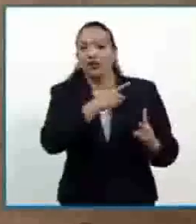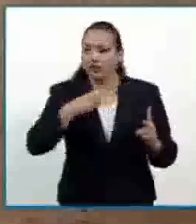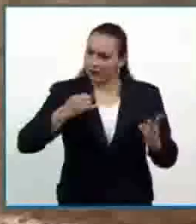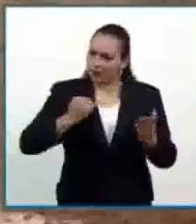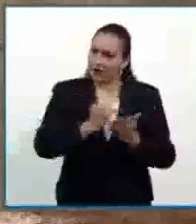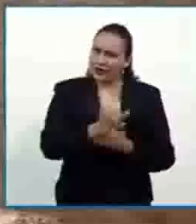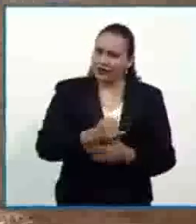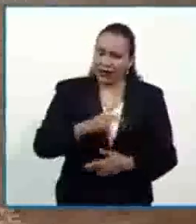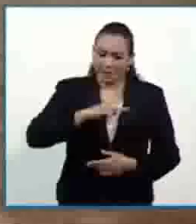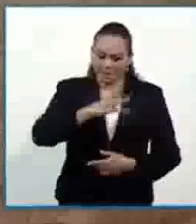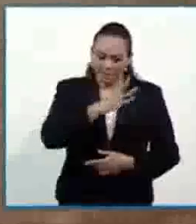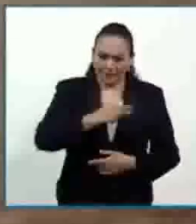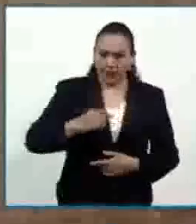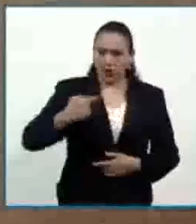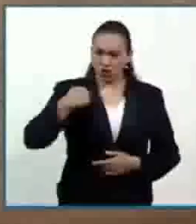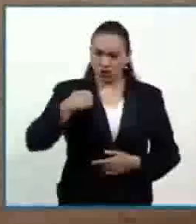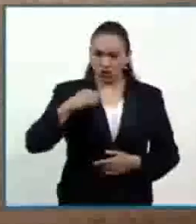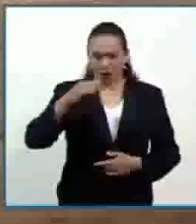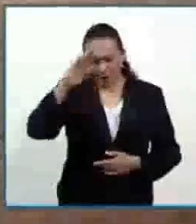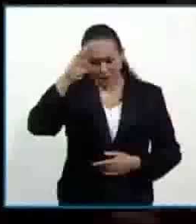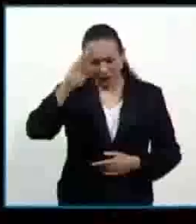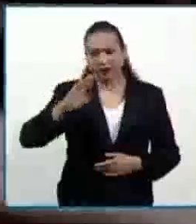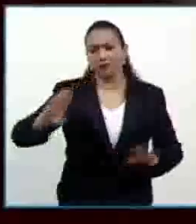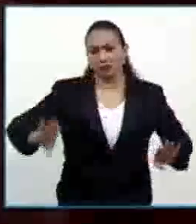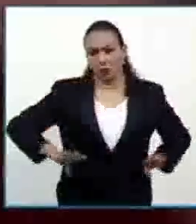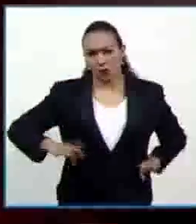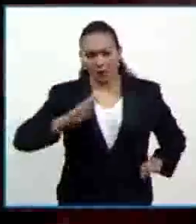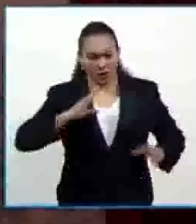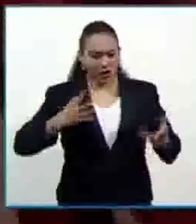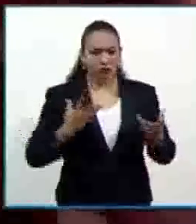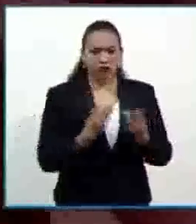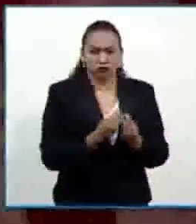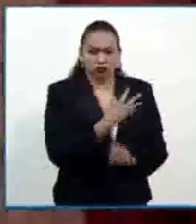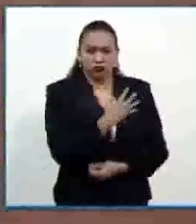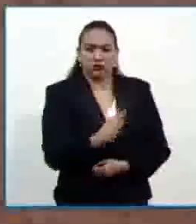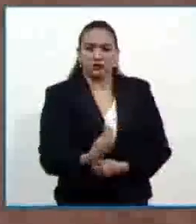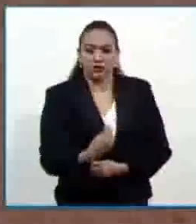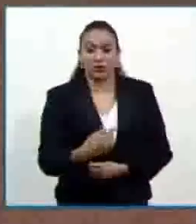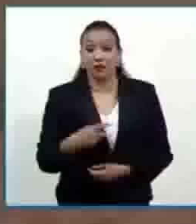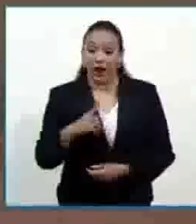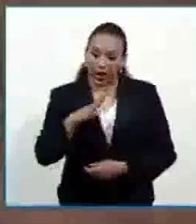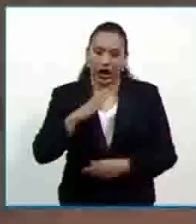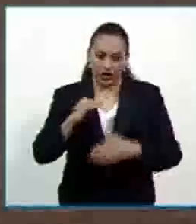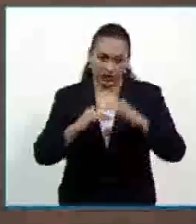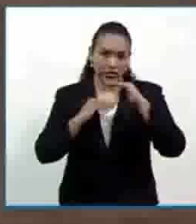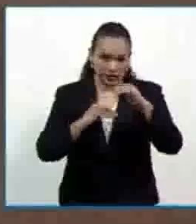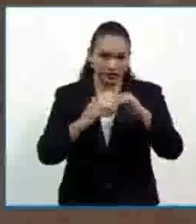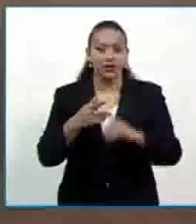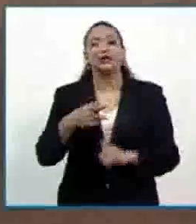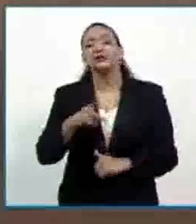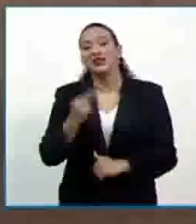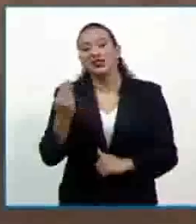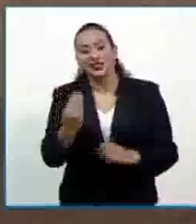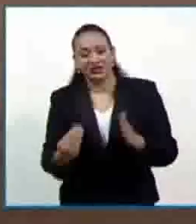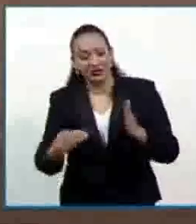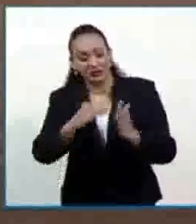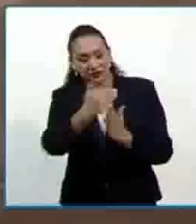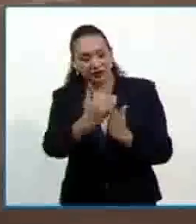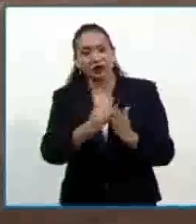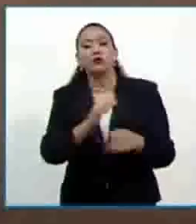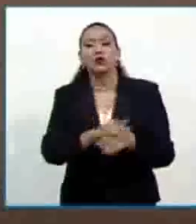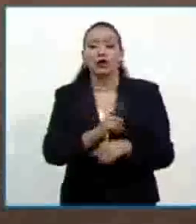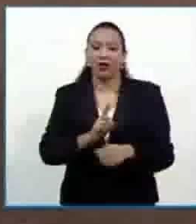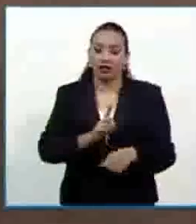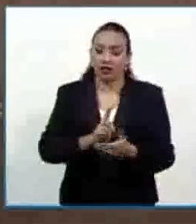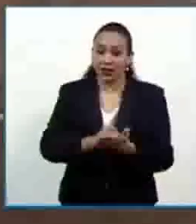para sus hijos sin intervenciones externas, y si bien existen límites, deben justificarse de manera fehaciente, pues el derecho a la